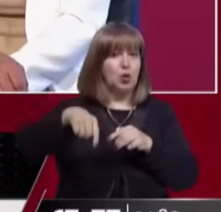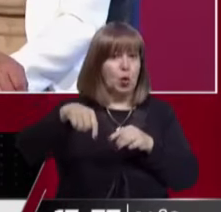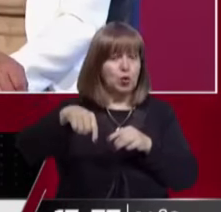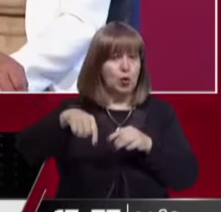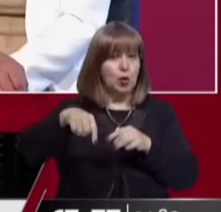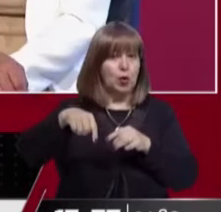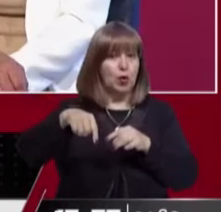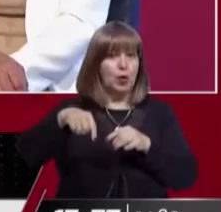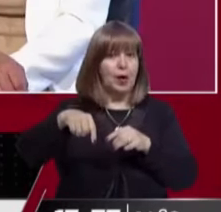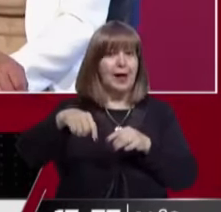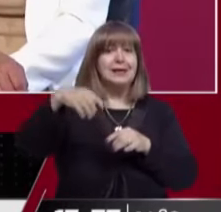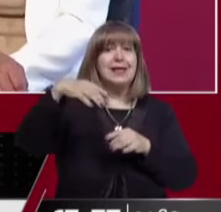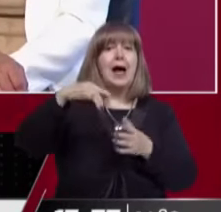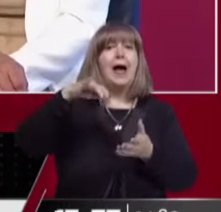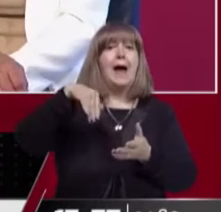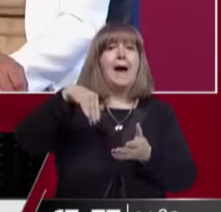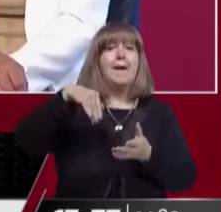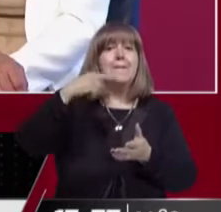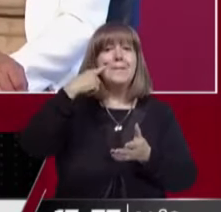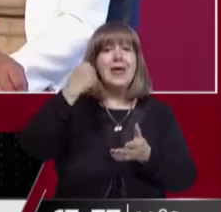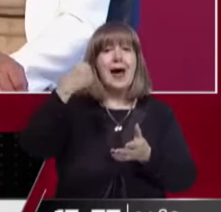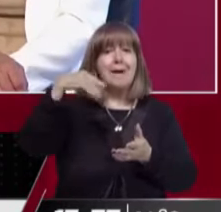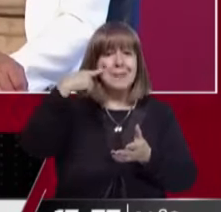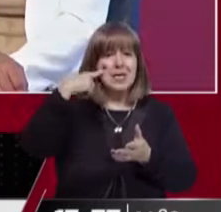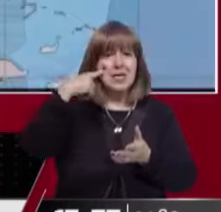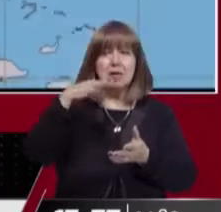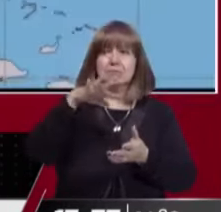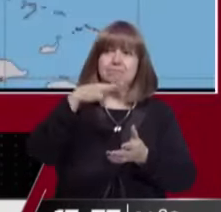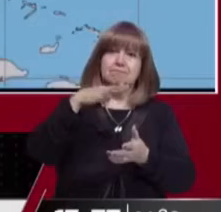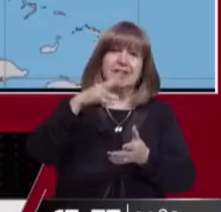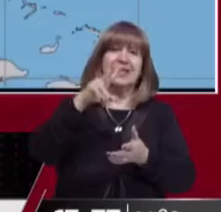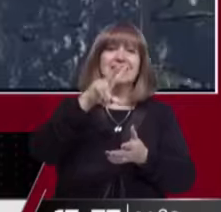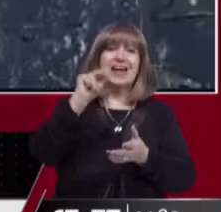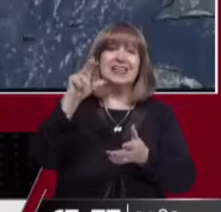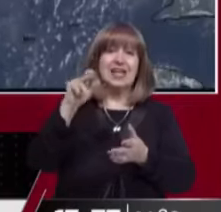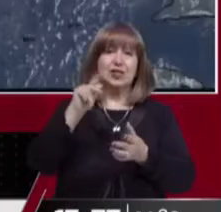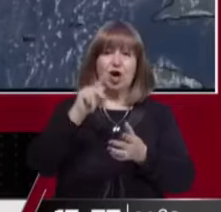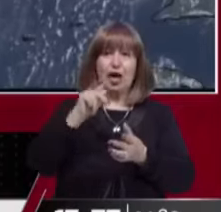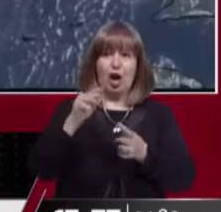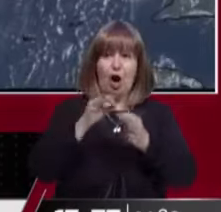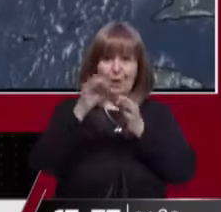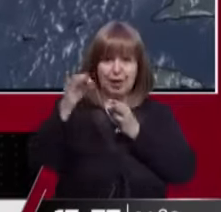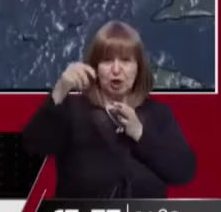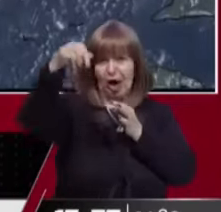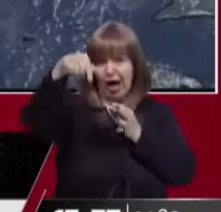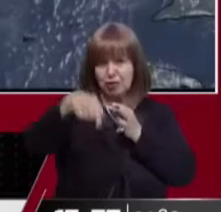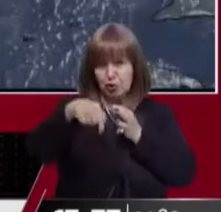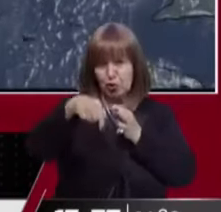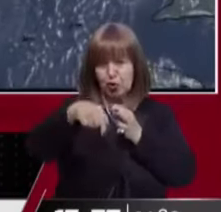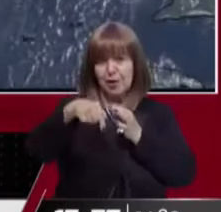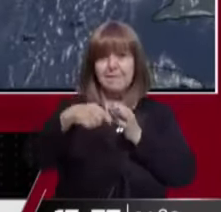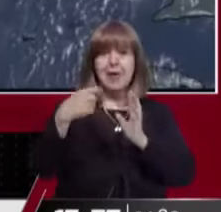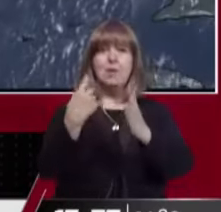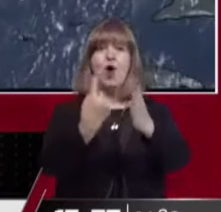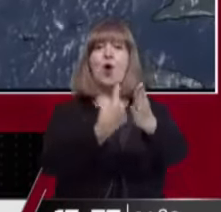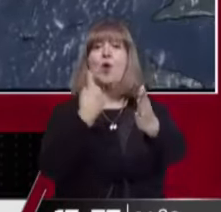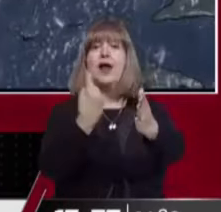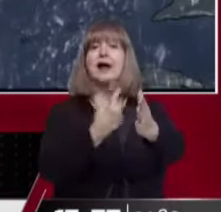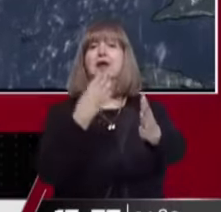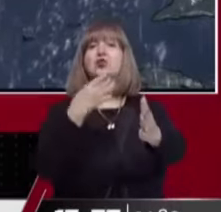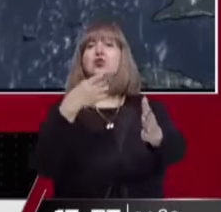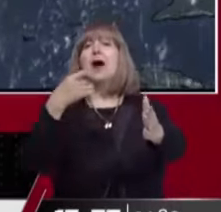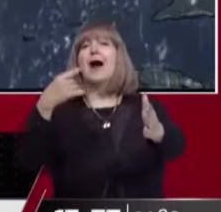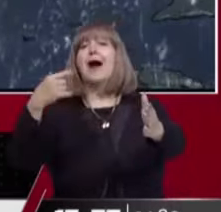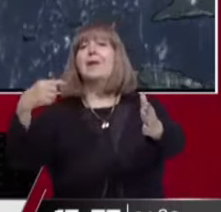es decir, hacia Miami, que está a unos 300 kilómetros al sur y donde el huracán solo va a llegar